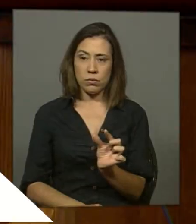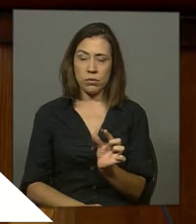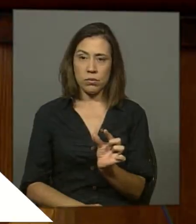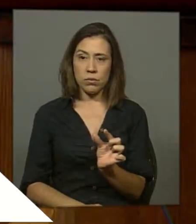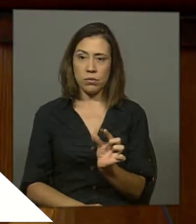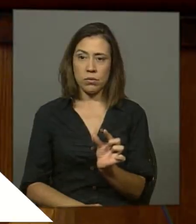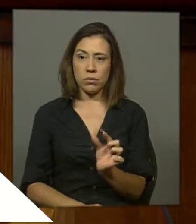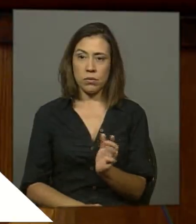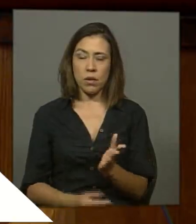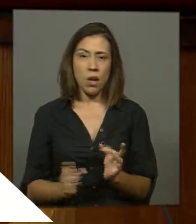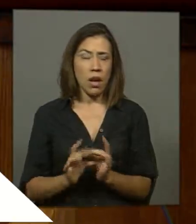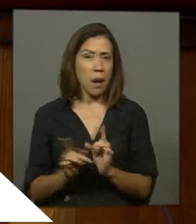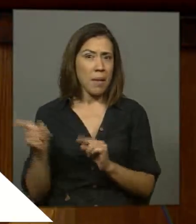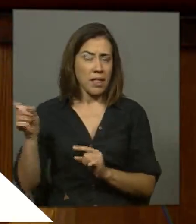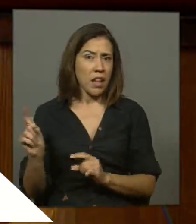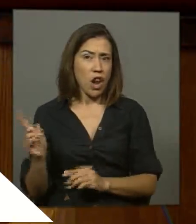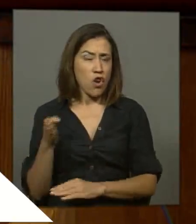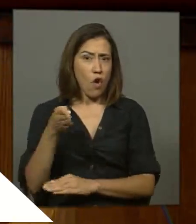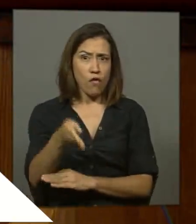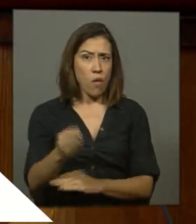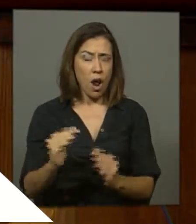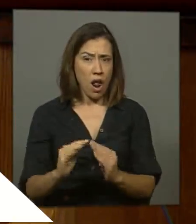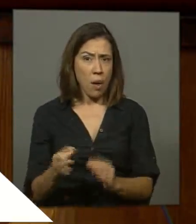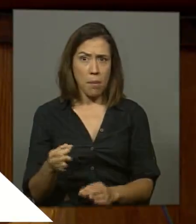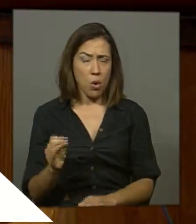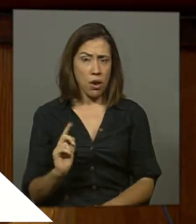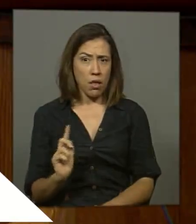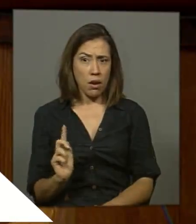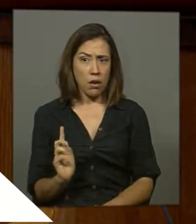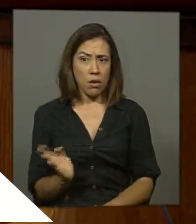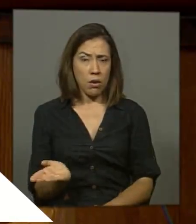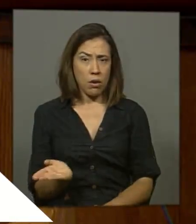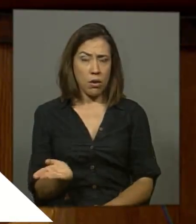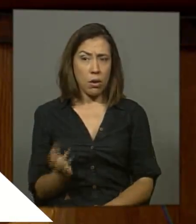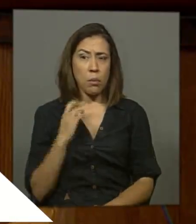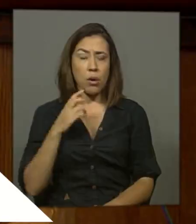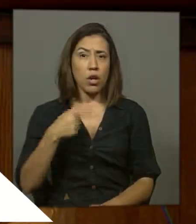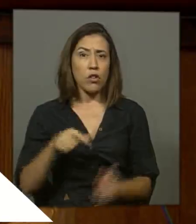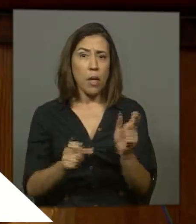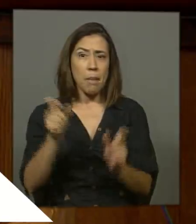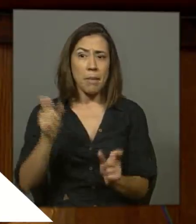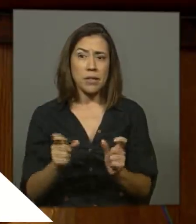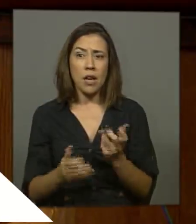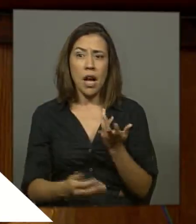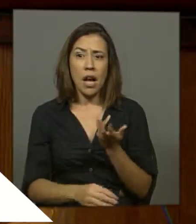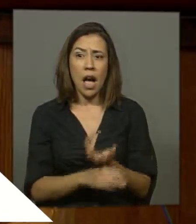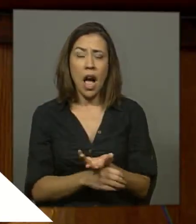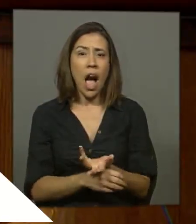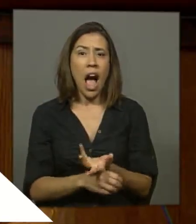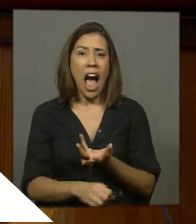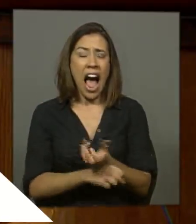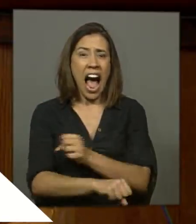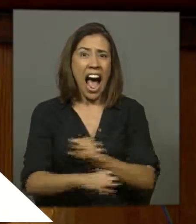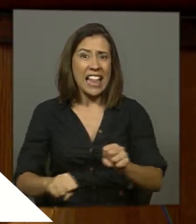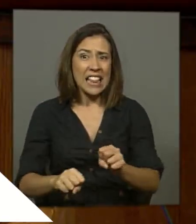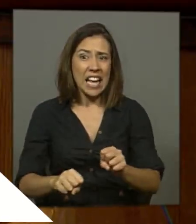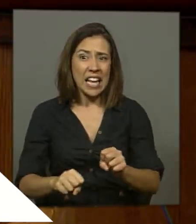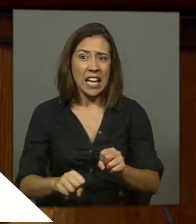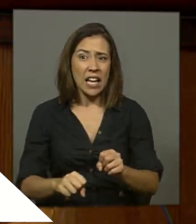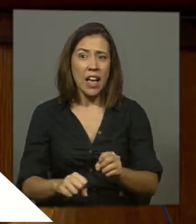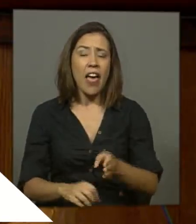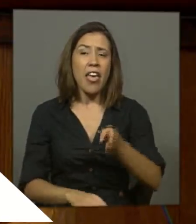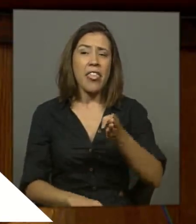desde luego que no tuvo que ir a la moneda porque toda persona que sufre de un ataque de ese tipo